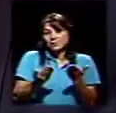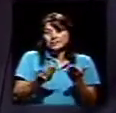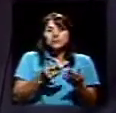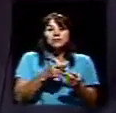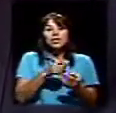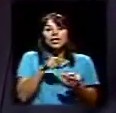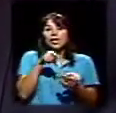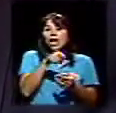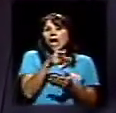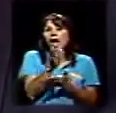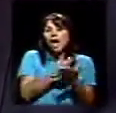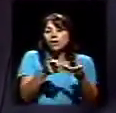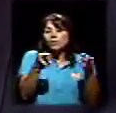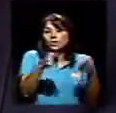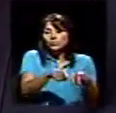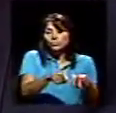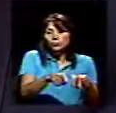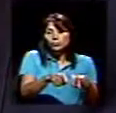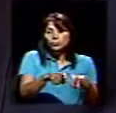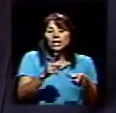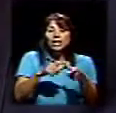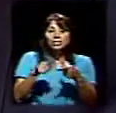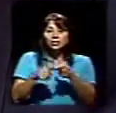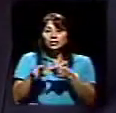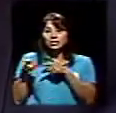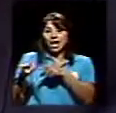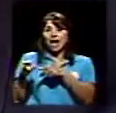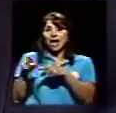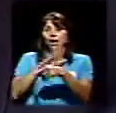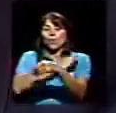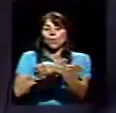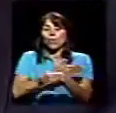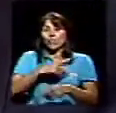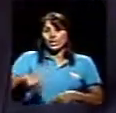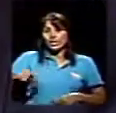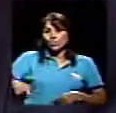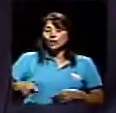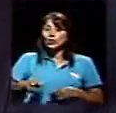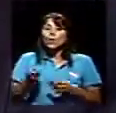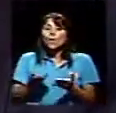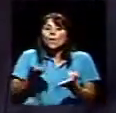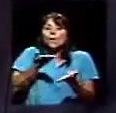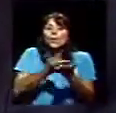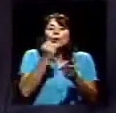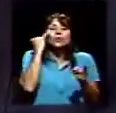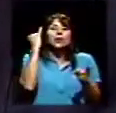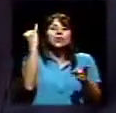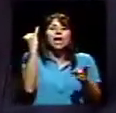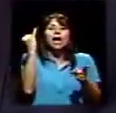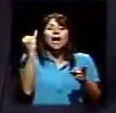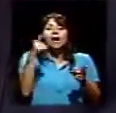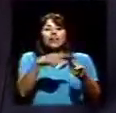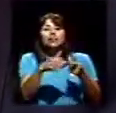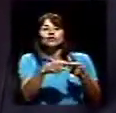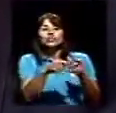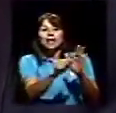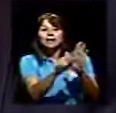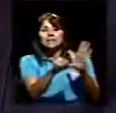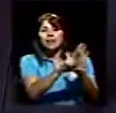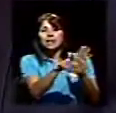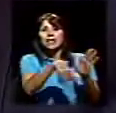cualquier iniciativa que venga en ese sentido del Poder Ejecutivo. A mí me parece que ese fue el error que cometió la Presidenta. Debió haber